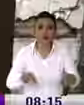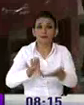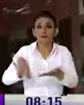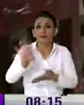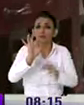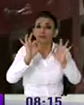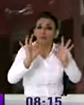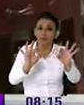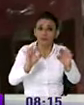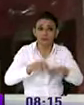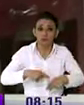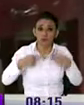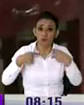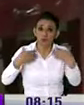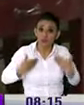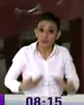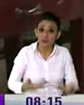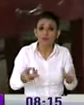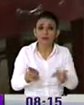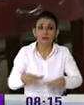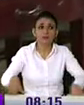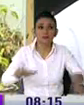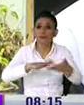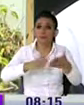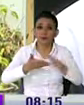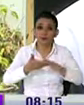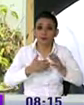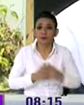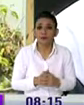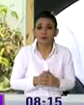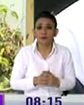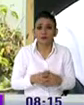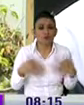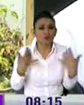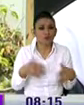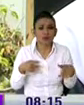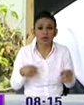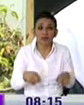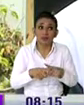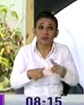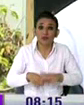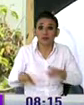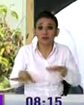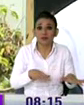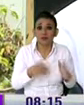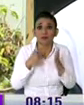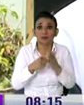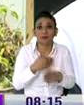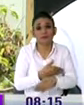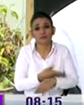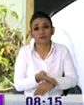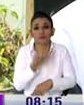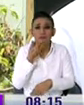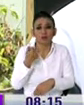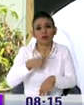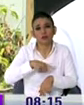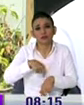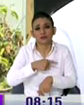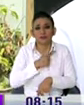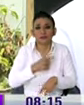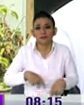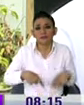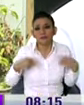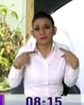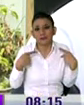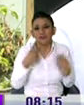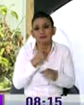no solo en su vida, sino en la de la comunidad. Porque he pasado aquí las horas, las mejores horas diarias de